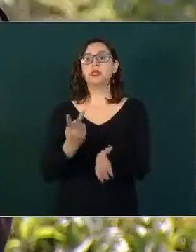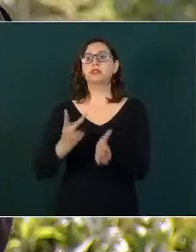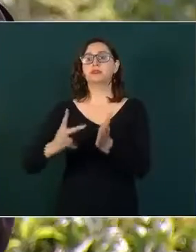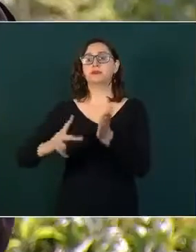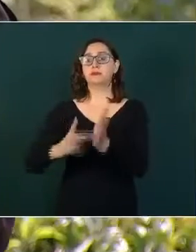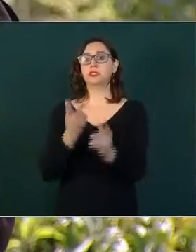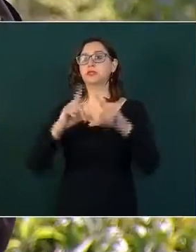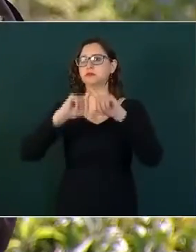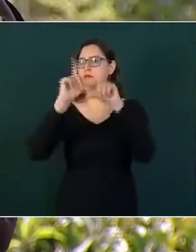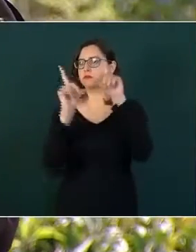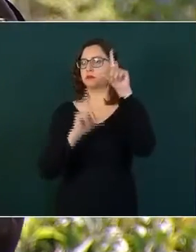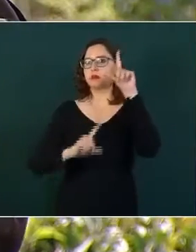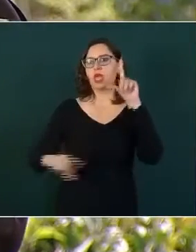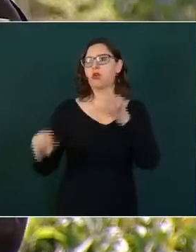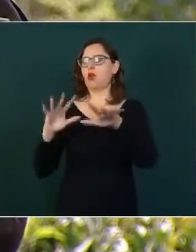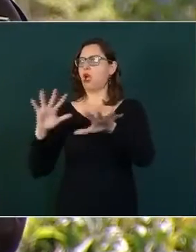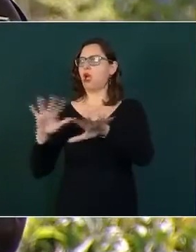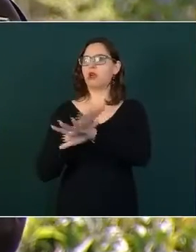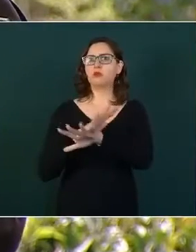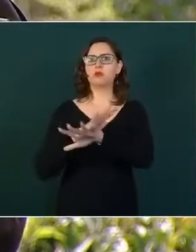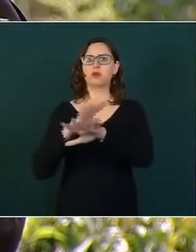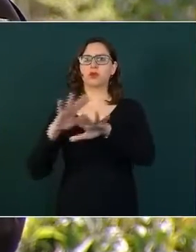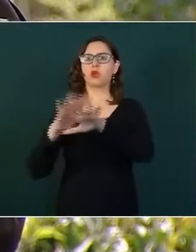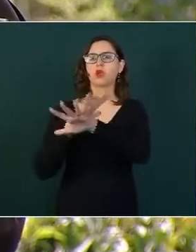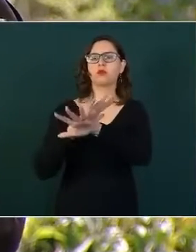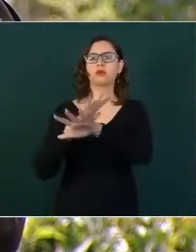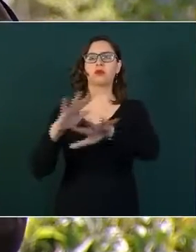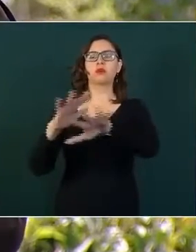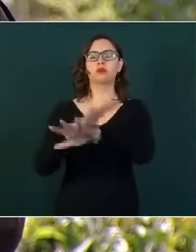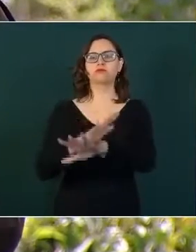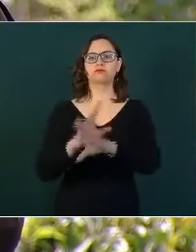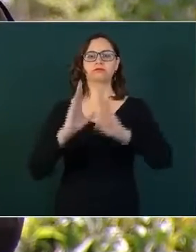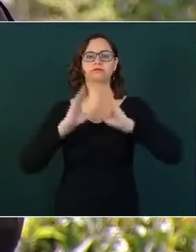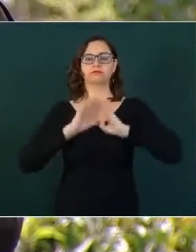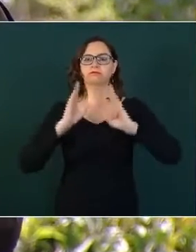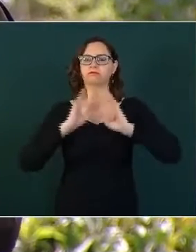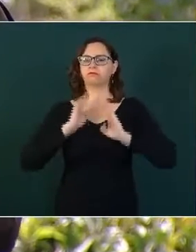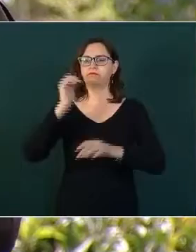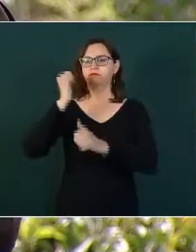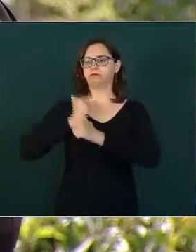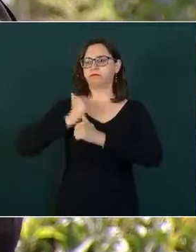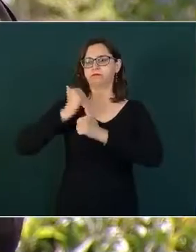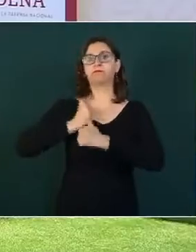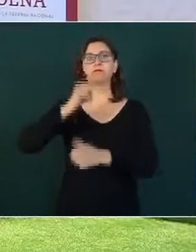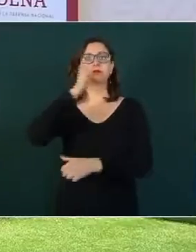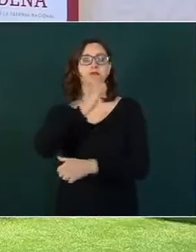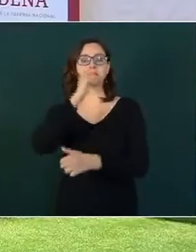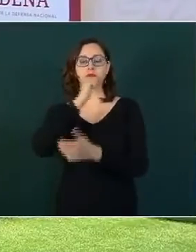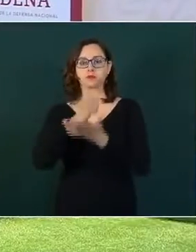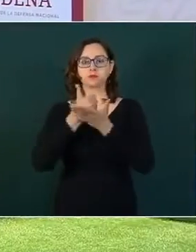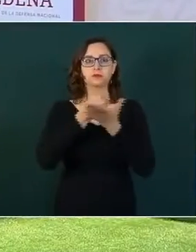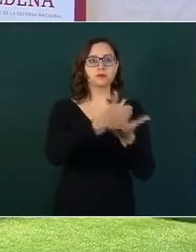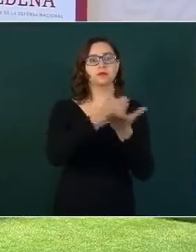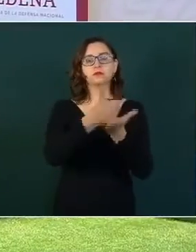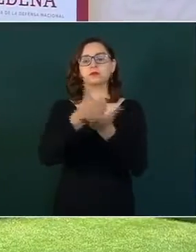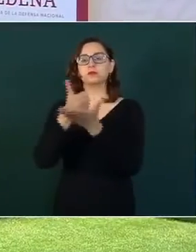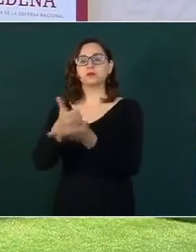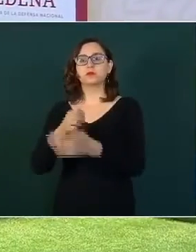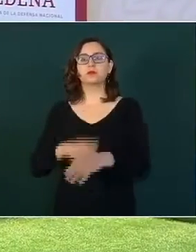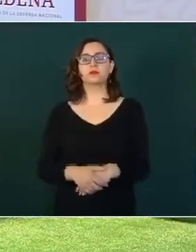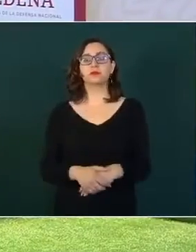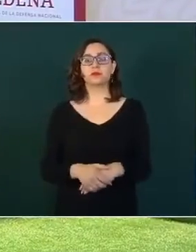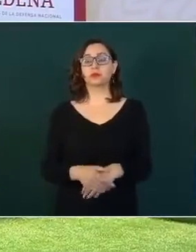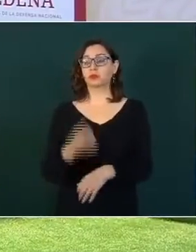ha vivido el país. Basta recordar que para lograr la independencia nacional,